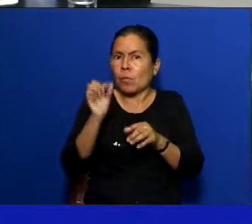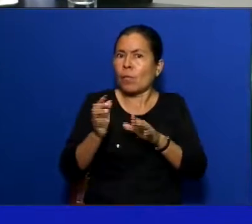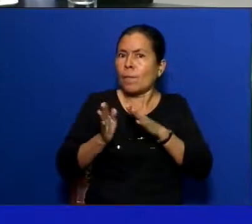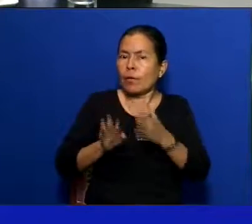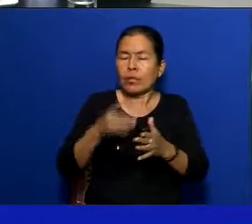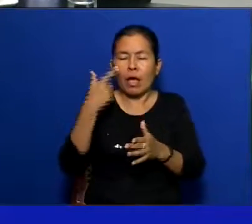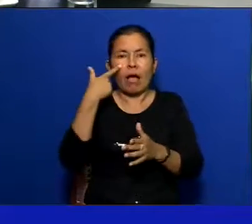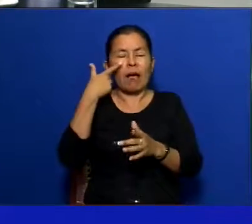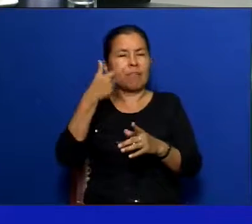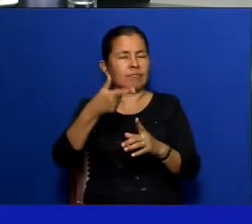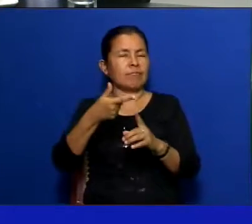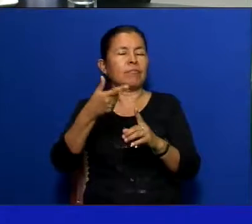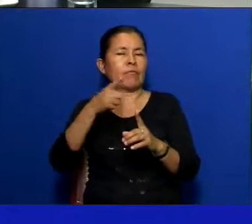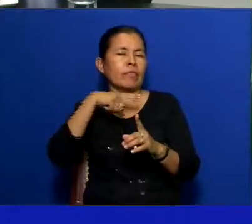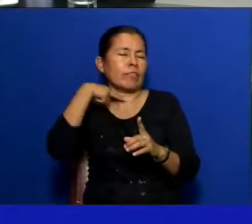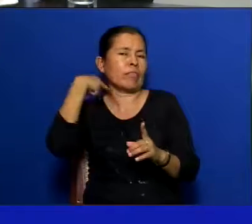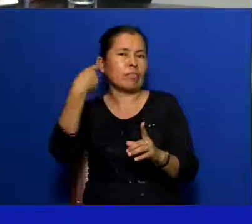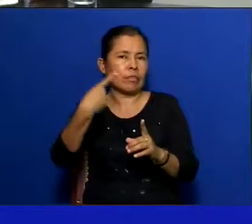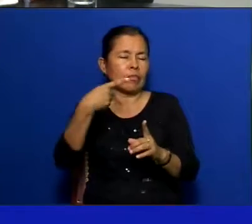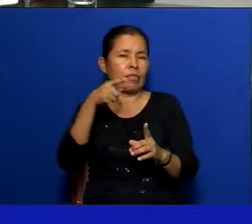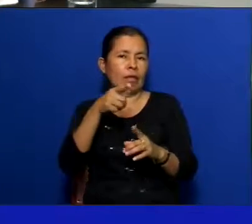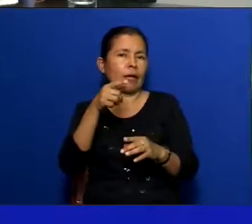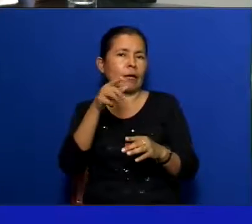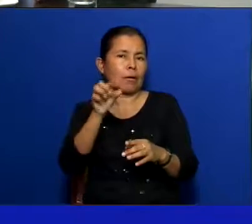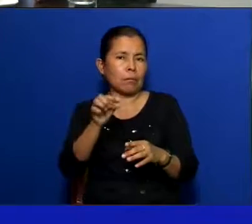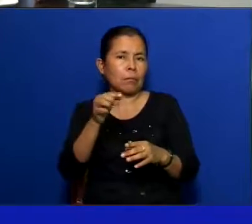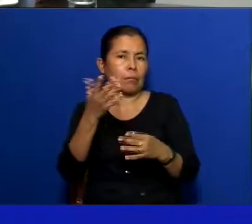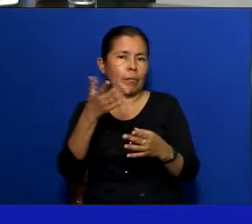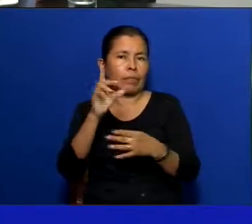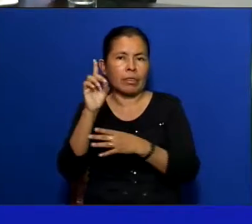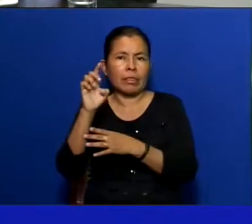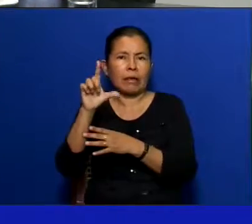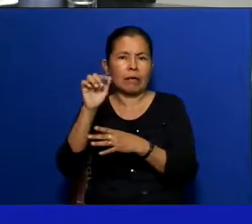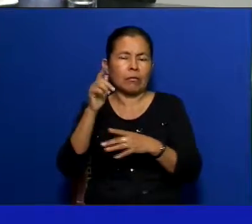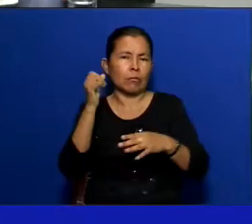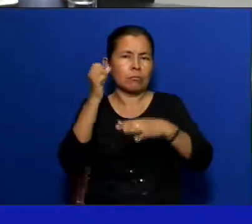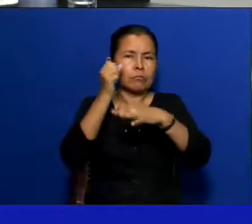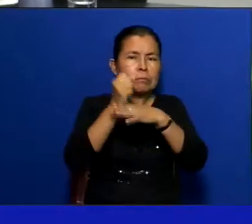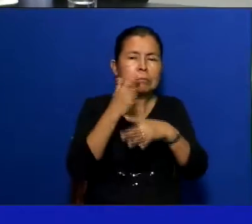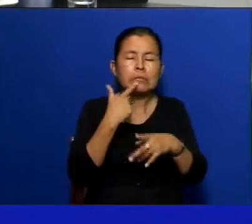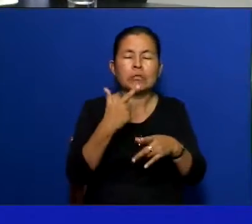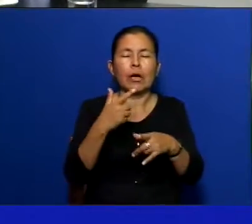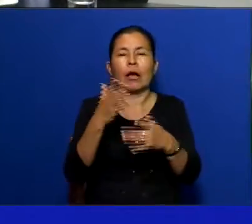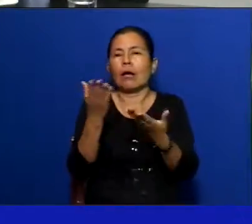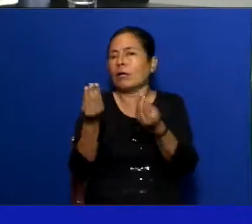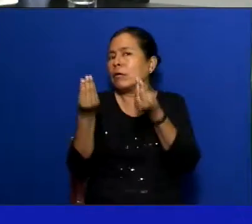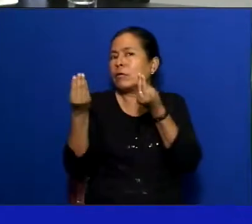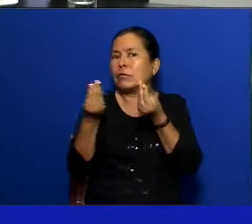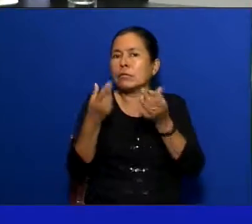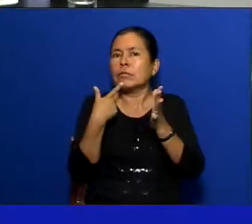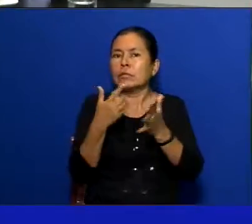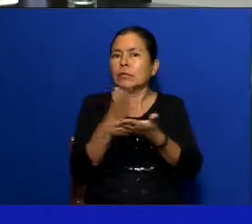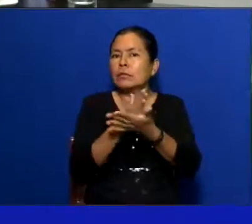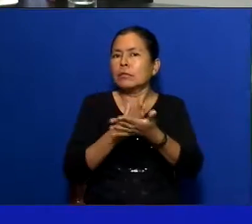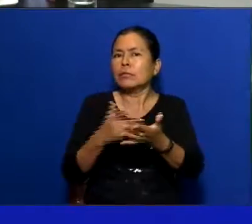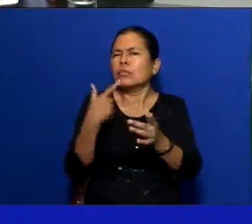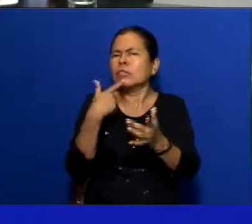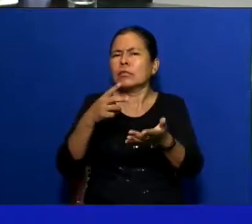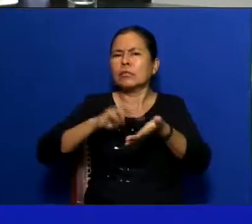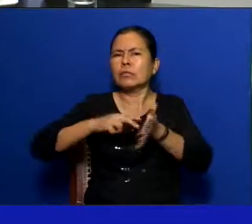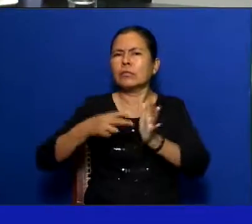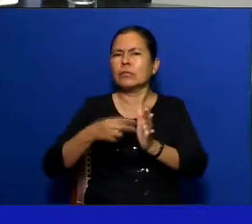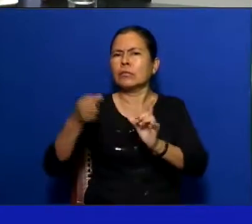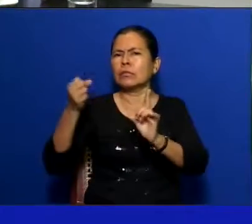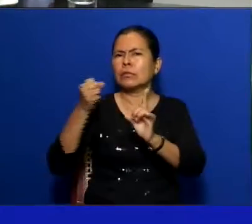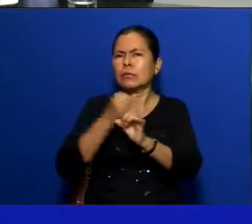se cometió un delito contra esta persona. Claro. Y muchas veces también, sobre todo en los casos de violencia